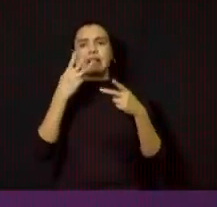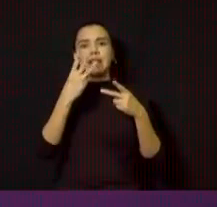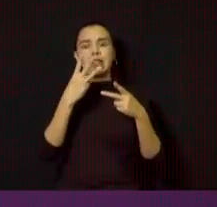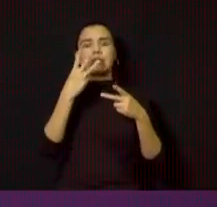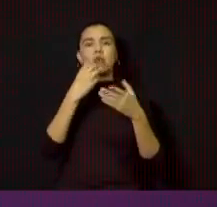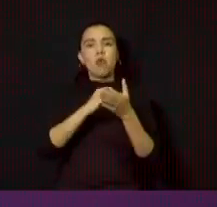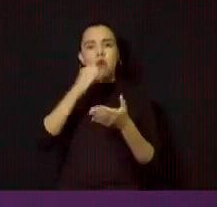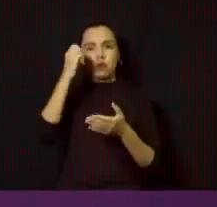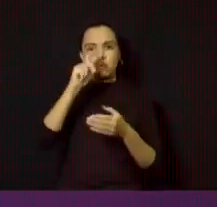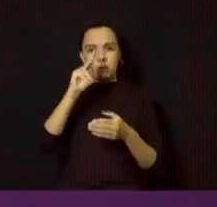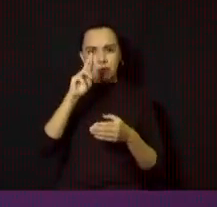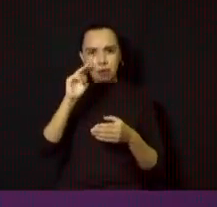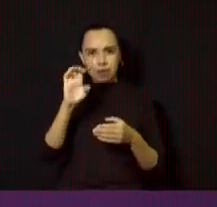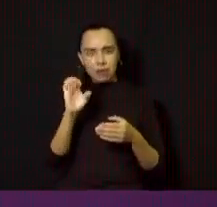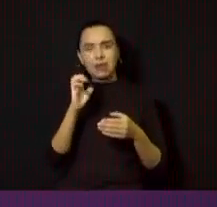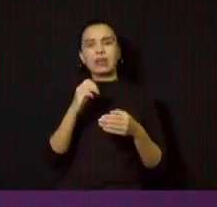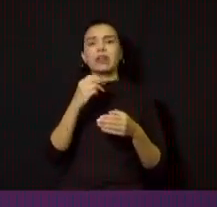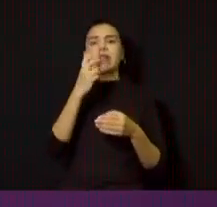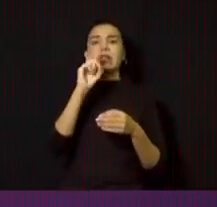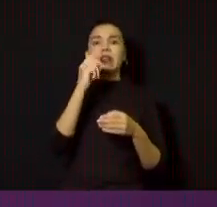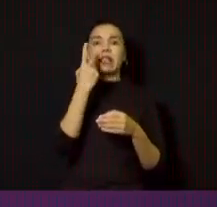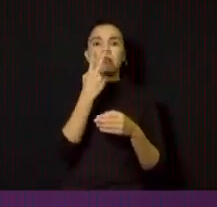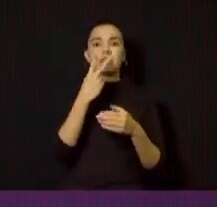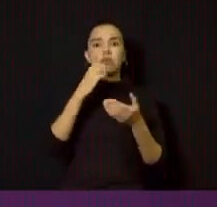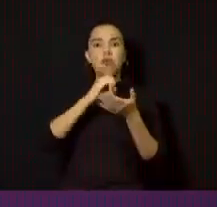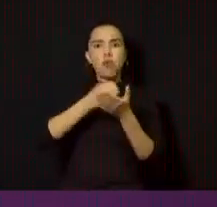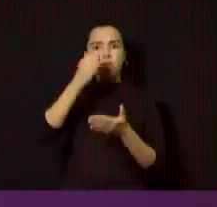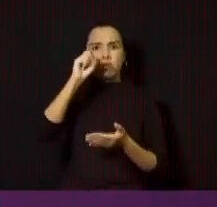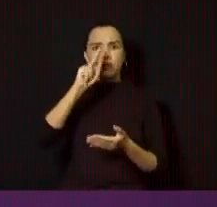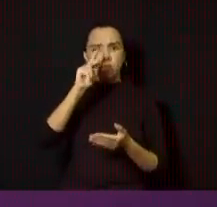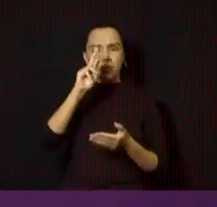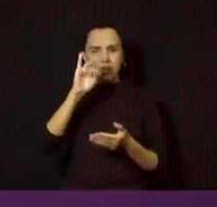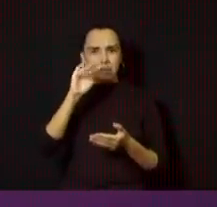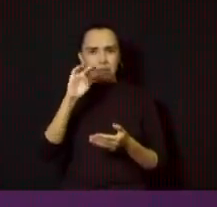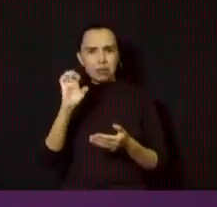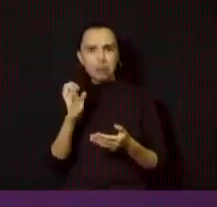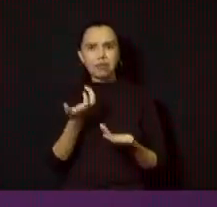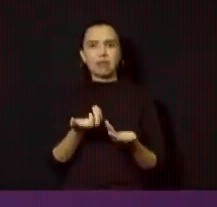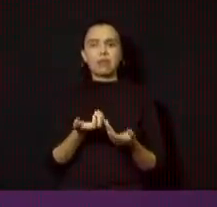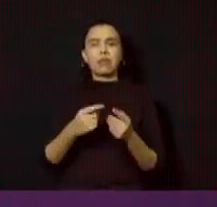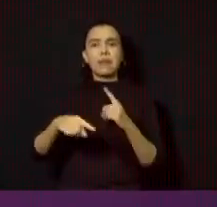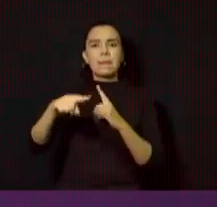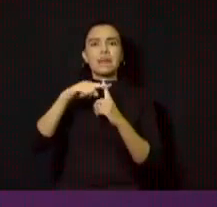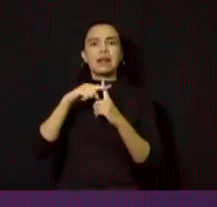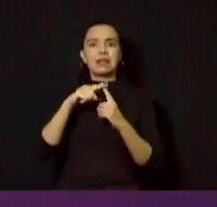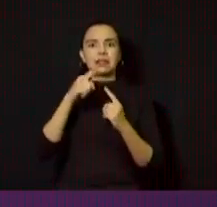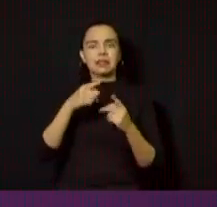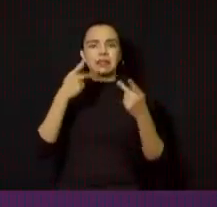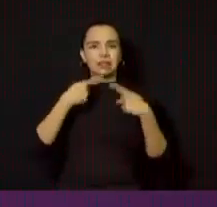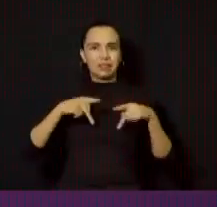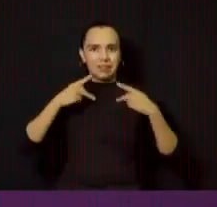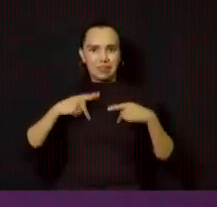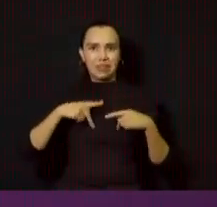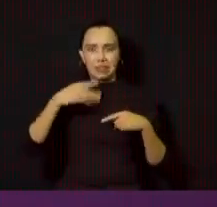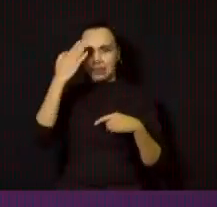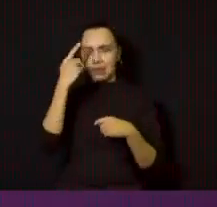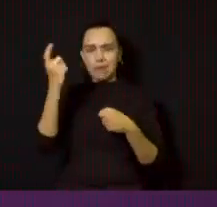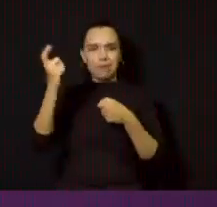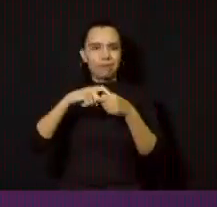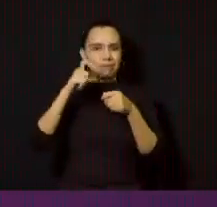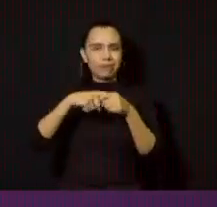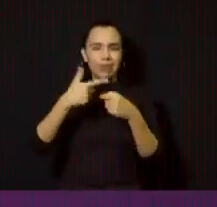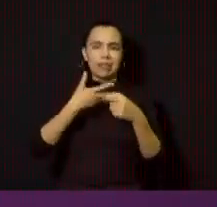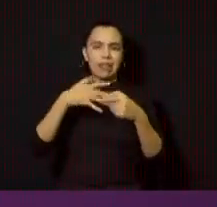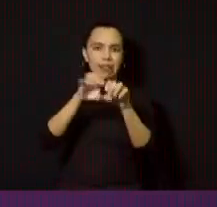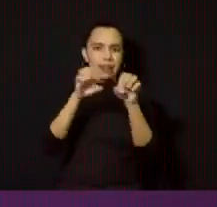9 oros elite, 32 oros premier y 52 plata supreme, más toda esta gente que ya sabemos que está en tu